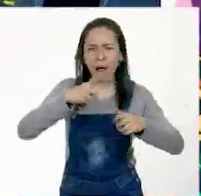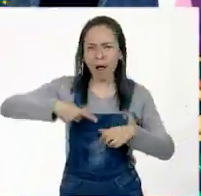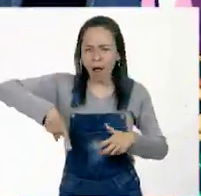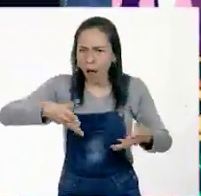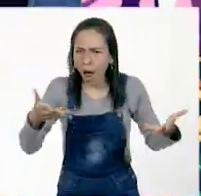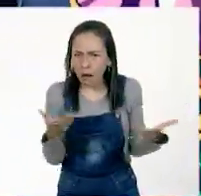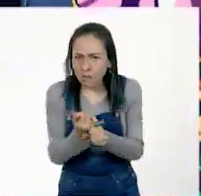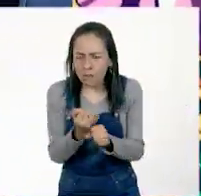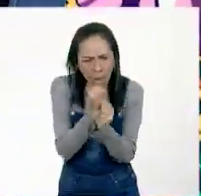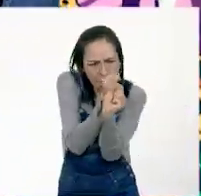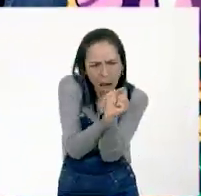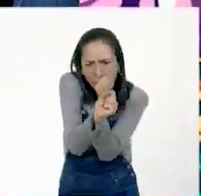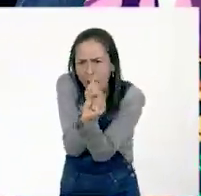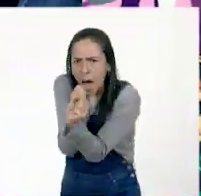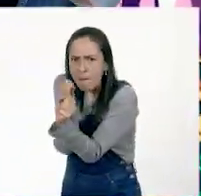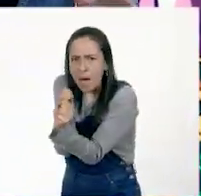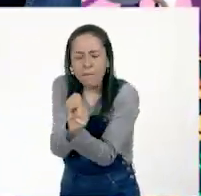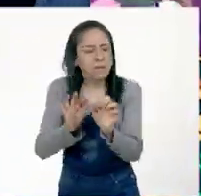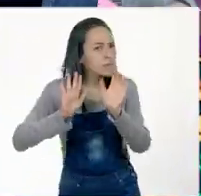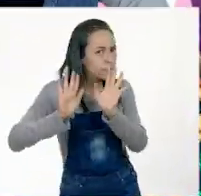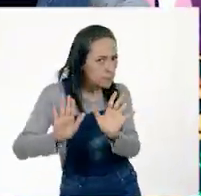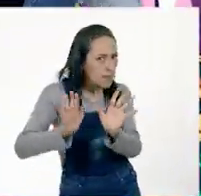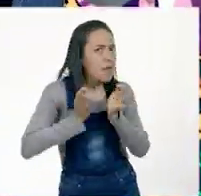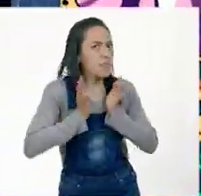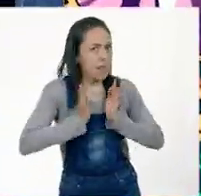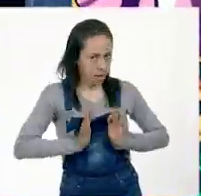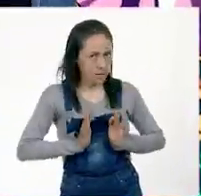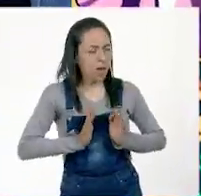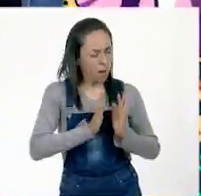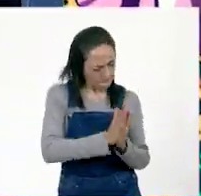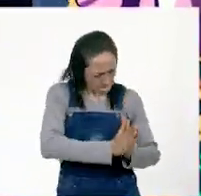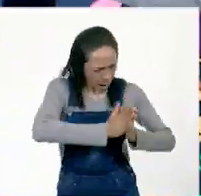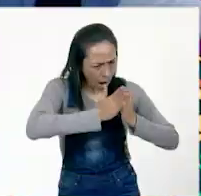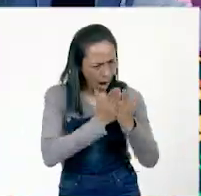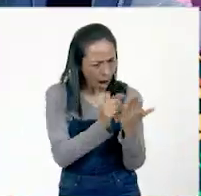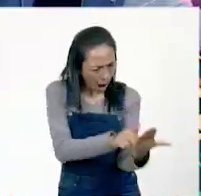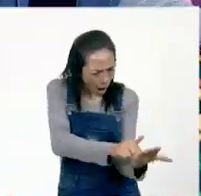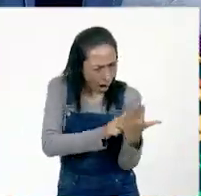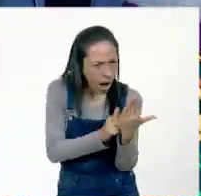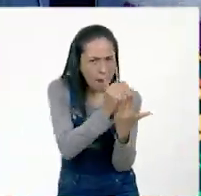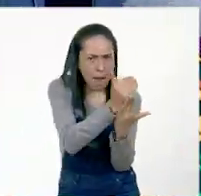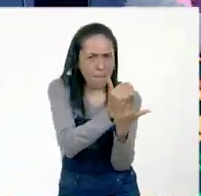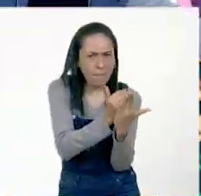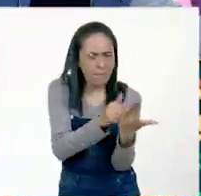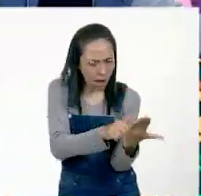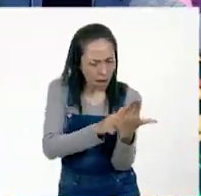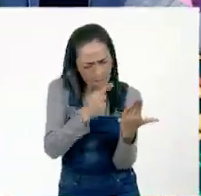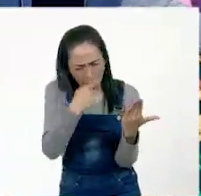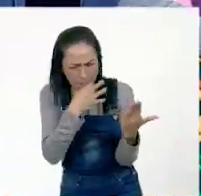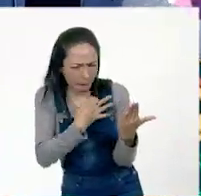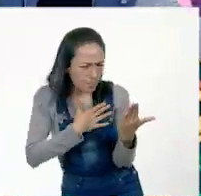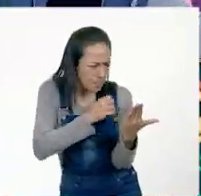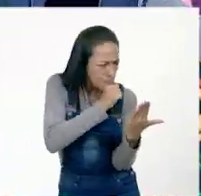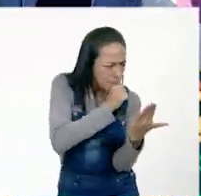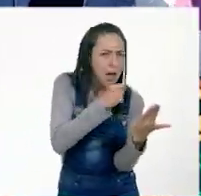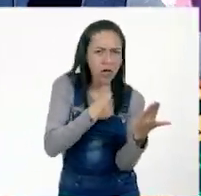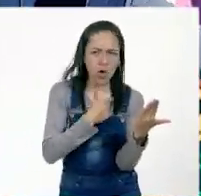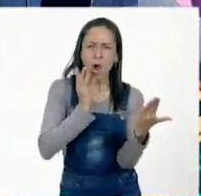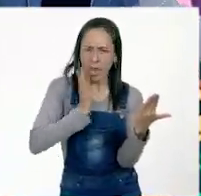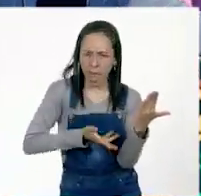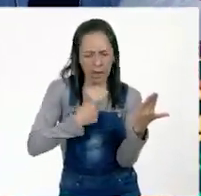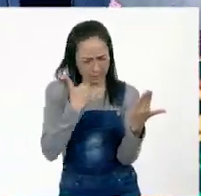Tranquilo. Mira, revisé el manual de instrucción. No entiendo muy bien lo que está pasando.